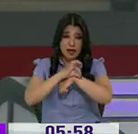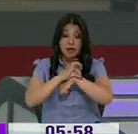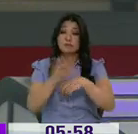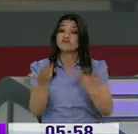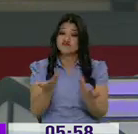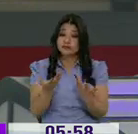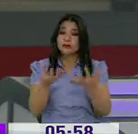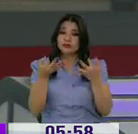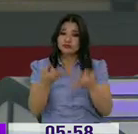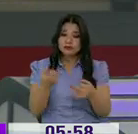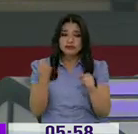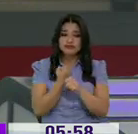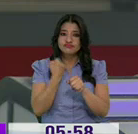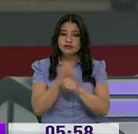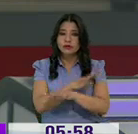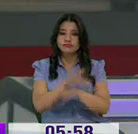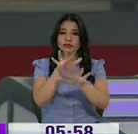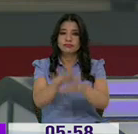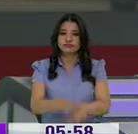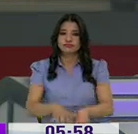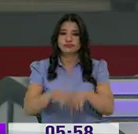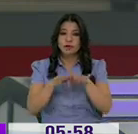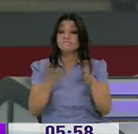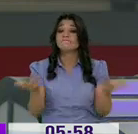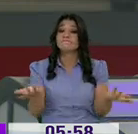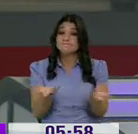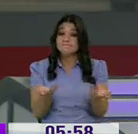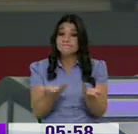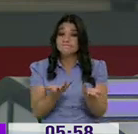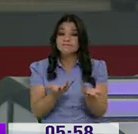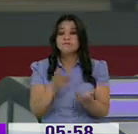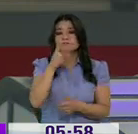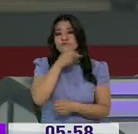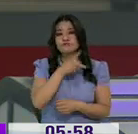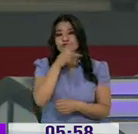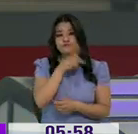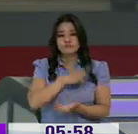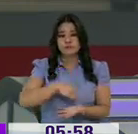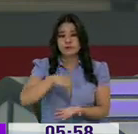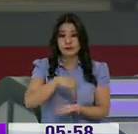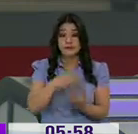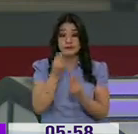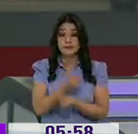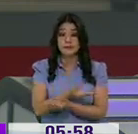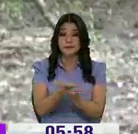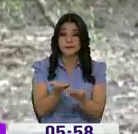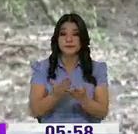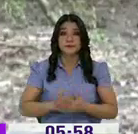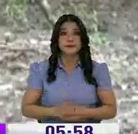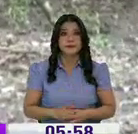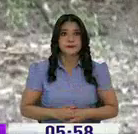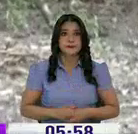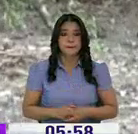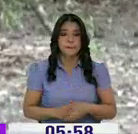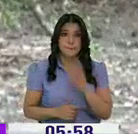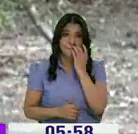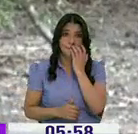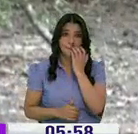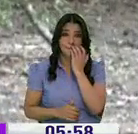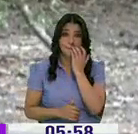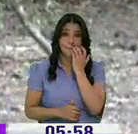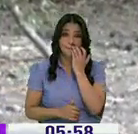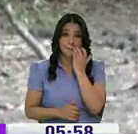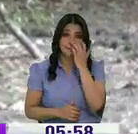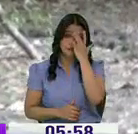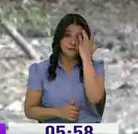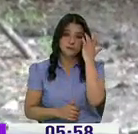encontraba cumpliendo tareas agrícolas. El lamentable hecho ocurrió en Puerto Viejo, allá en Manabí. Veamos. Se encontraba en el sector